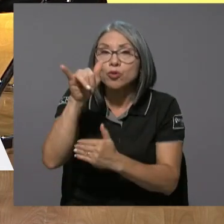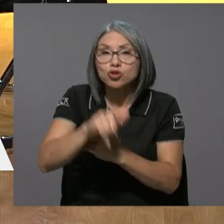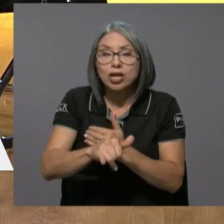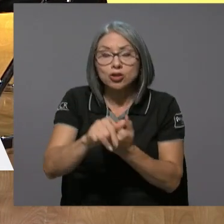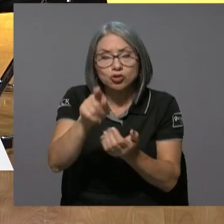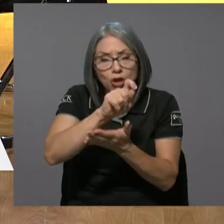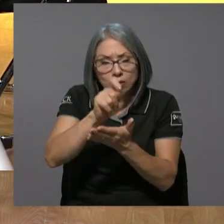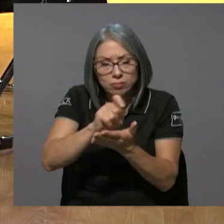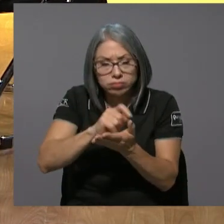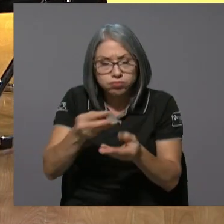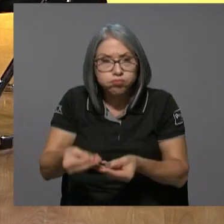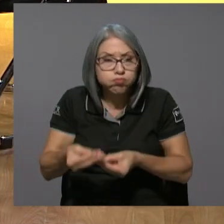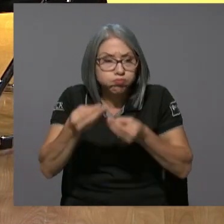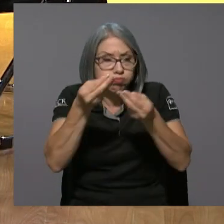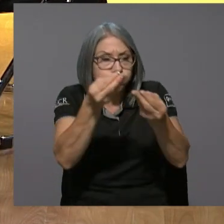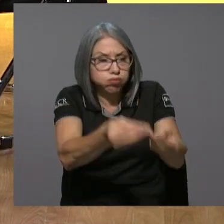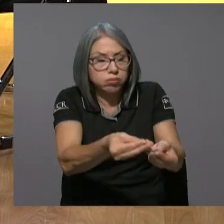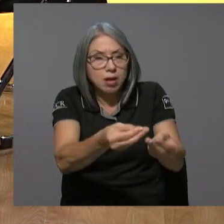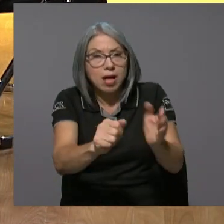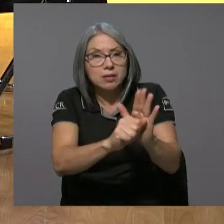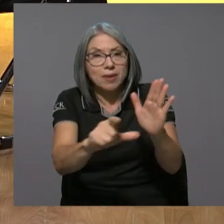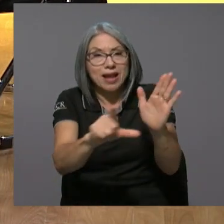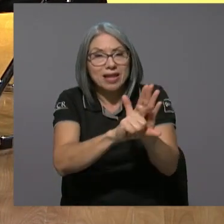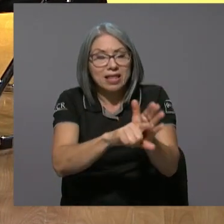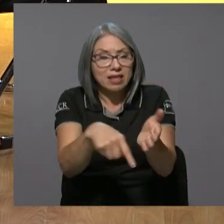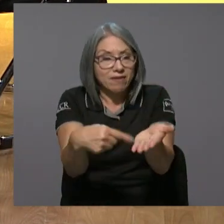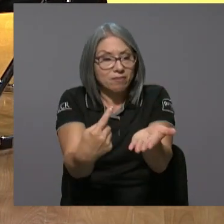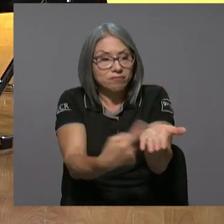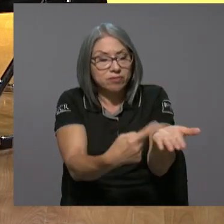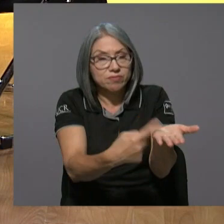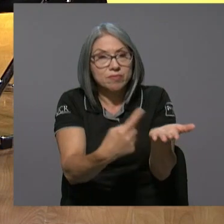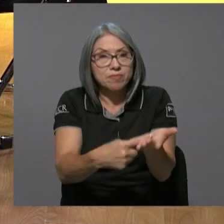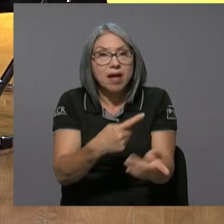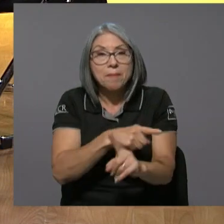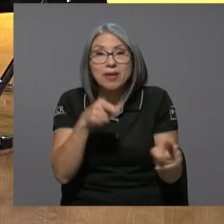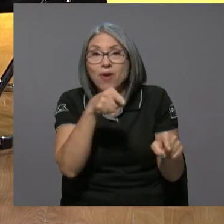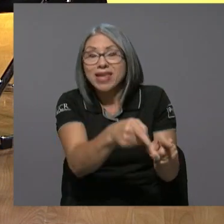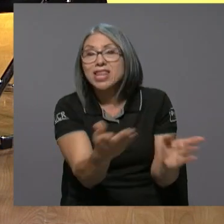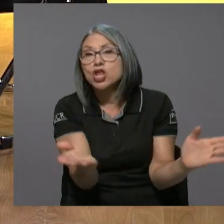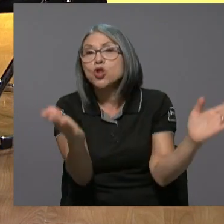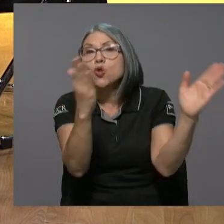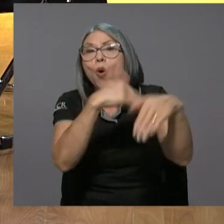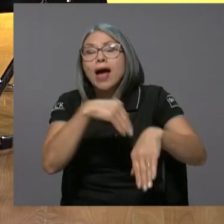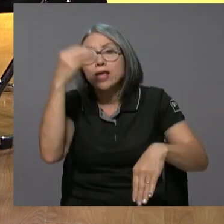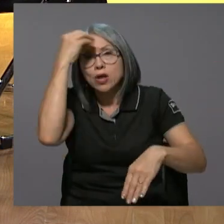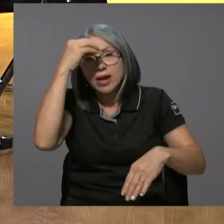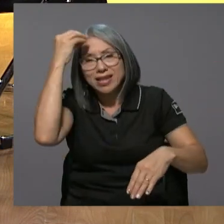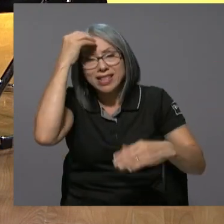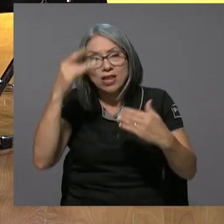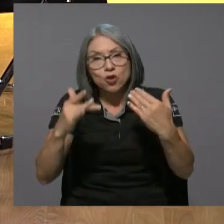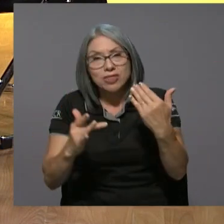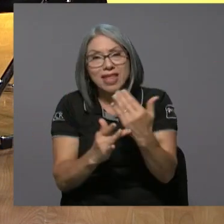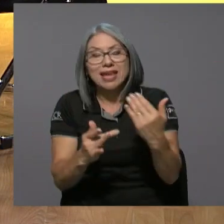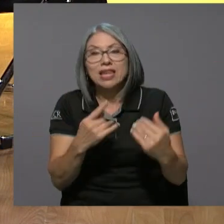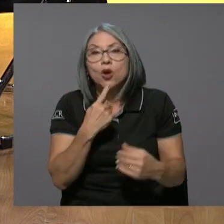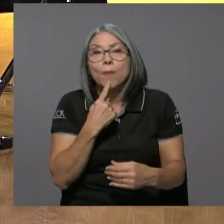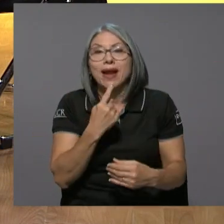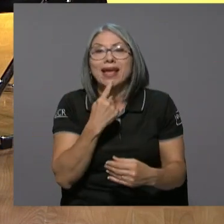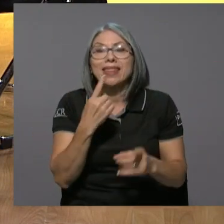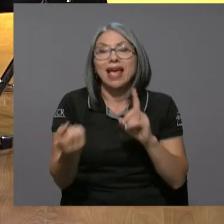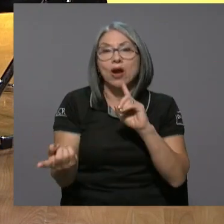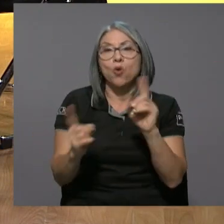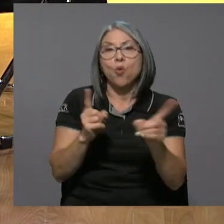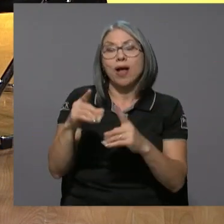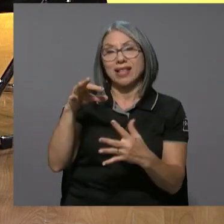Legislativa y no hay ningún criterio técnico que diga, bueno, cuál es la opción que